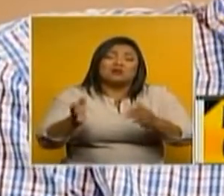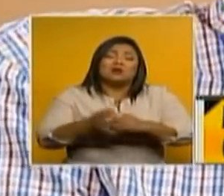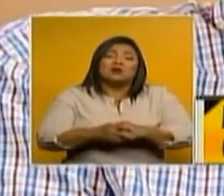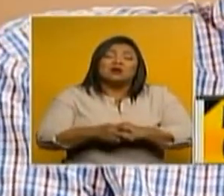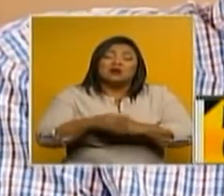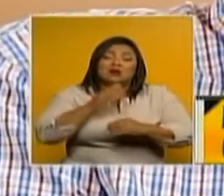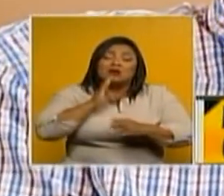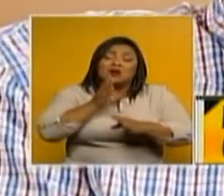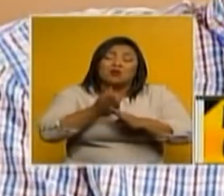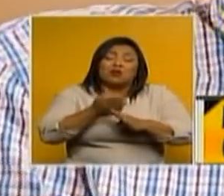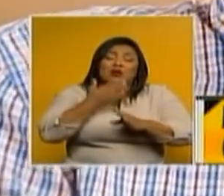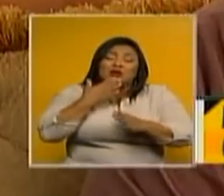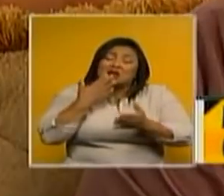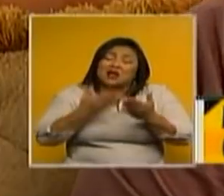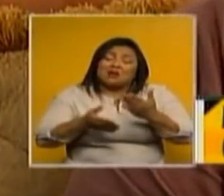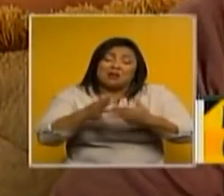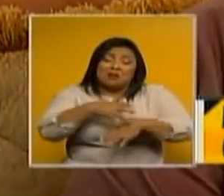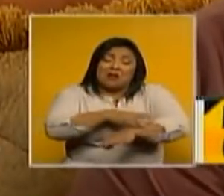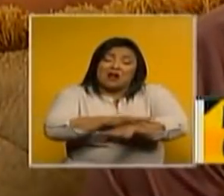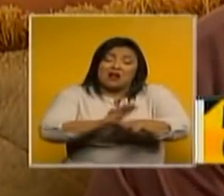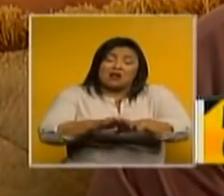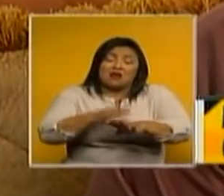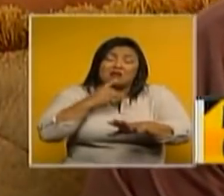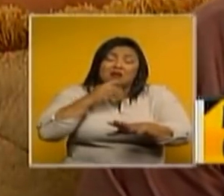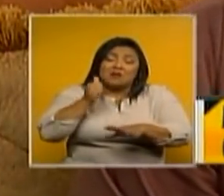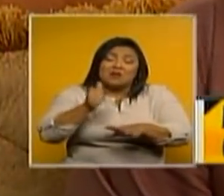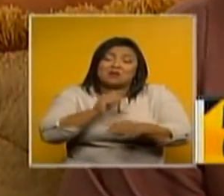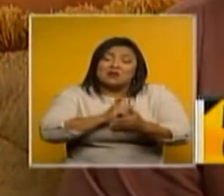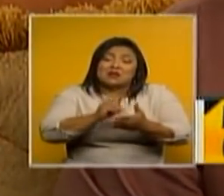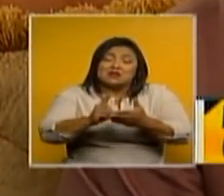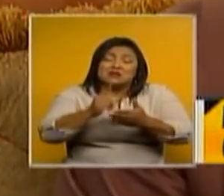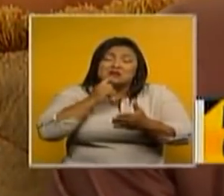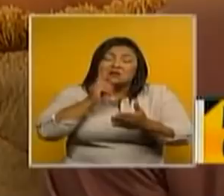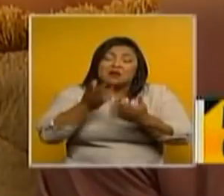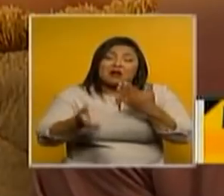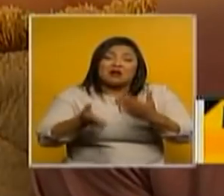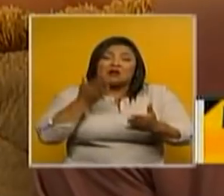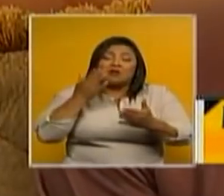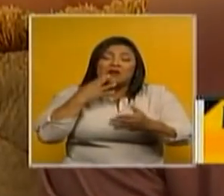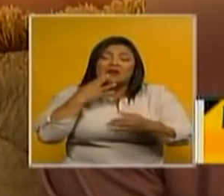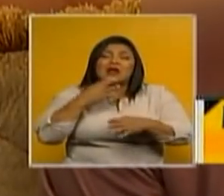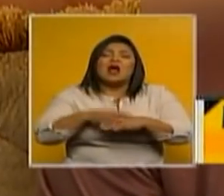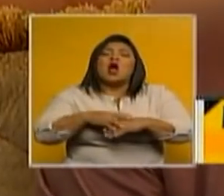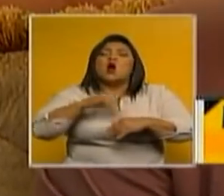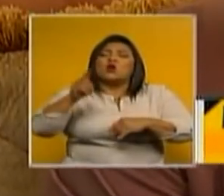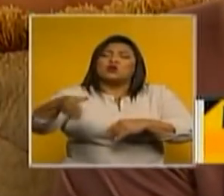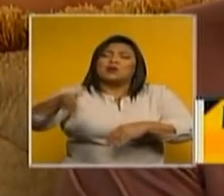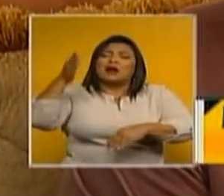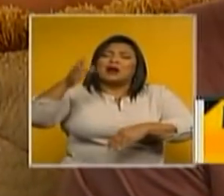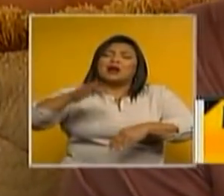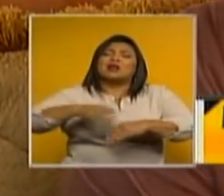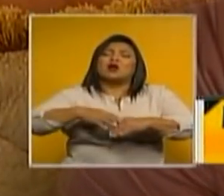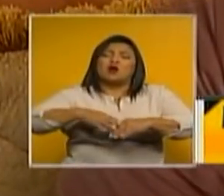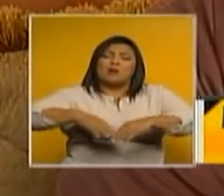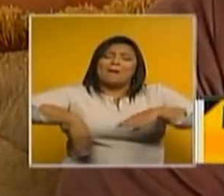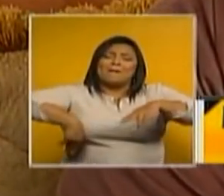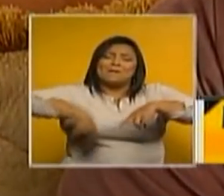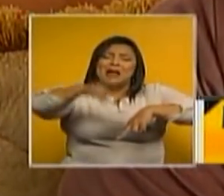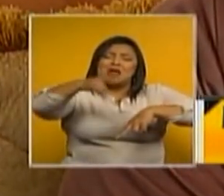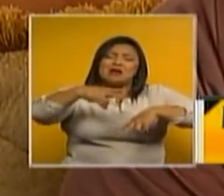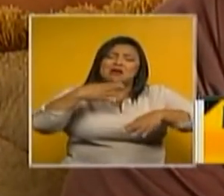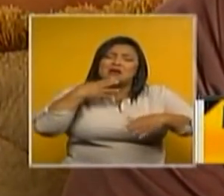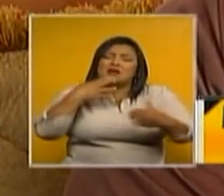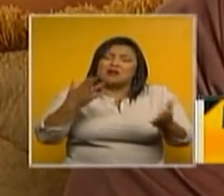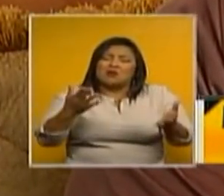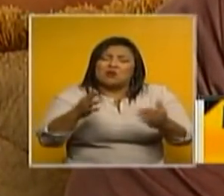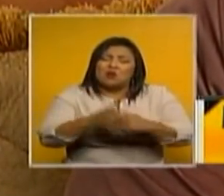y puede ser que tenga el enguice. En esa misma semana ya le habían pateado un niño más grande que le pateó las canillas. Una semana me enteré que le